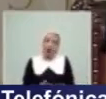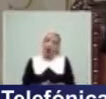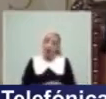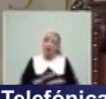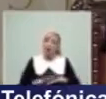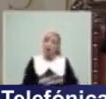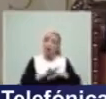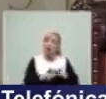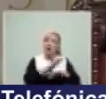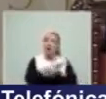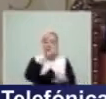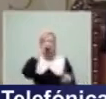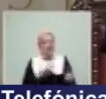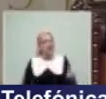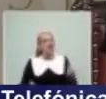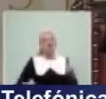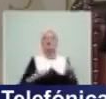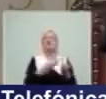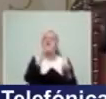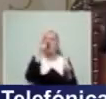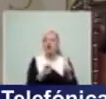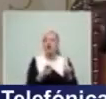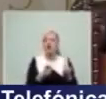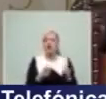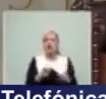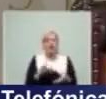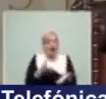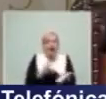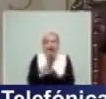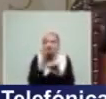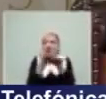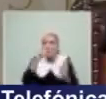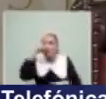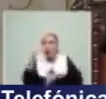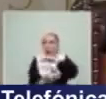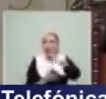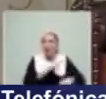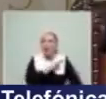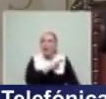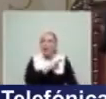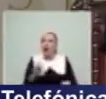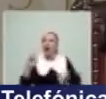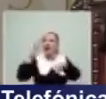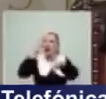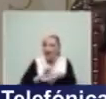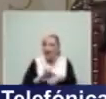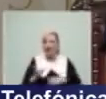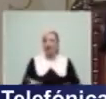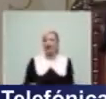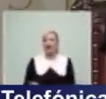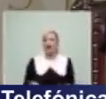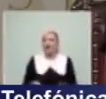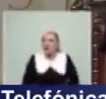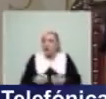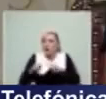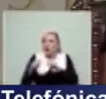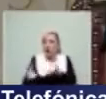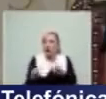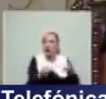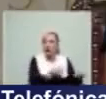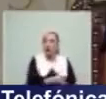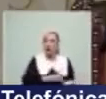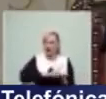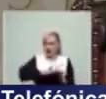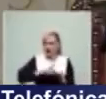ver con la intervención de las Fuerzas Armadas en seguridad pública. Tenemos Guardia Nacional también que ya se va a